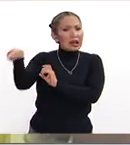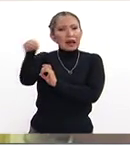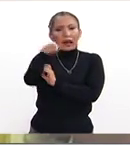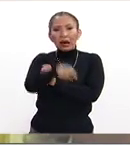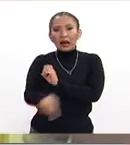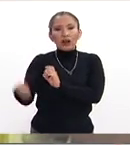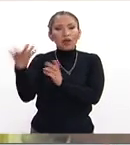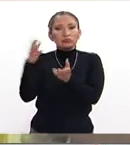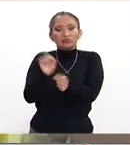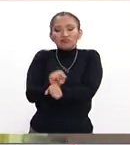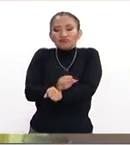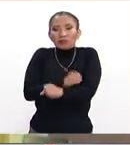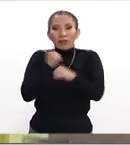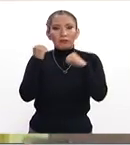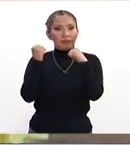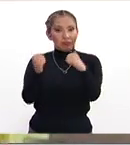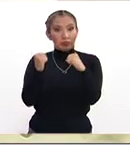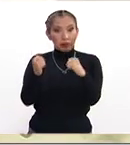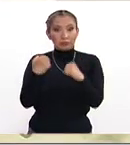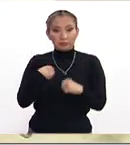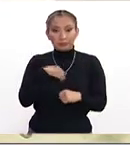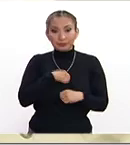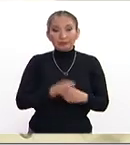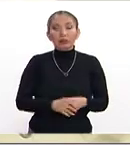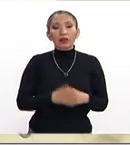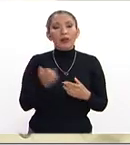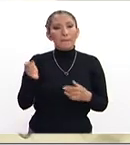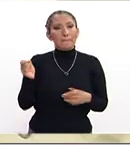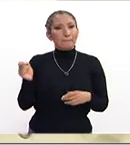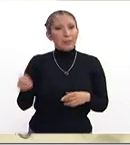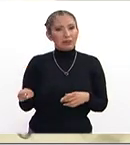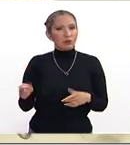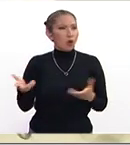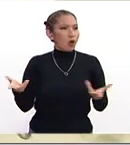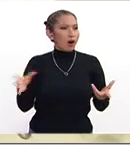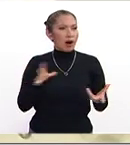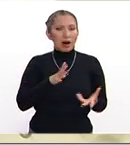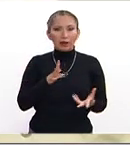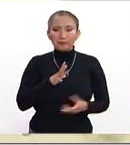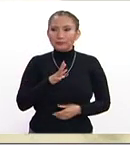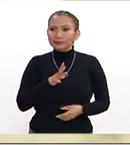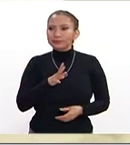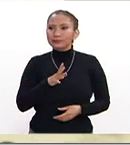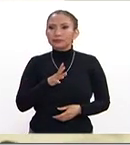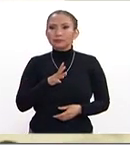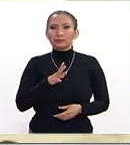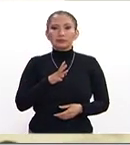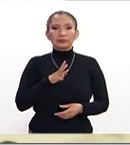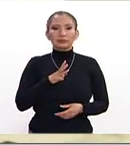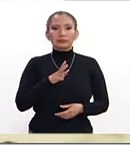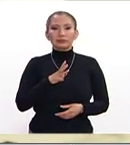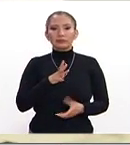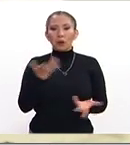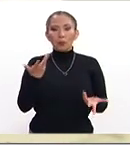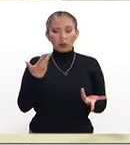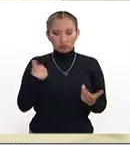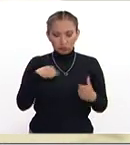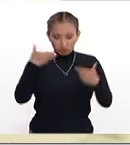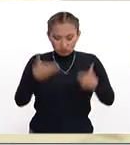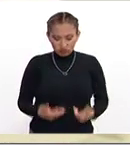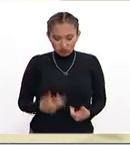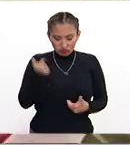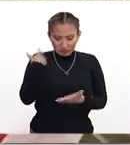con esas pasiones fuertes que tenemos, que forman parte, digamos, de nuestra parte